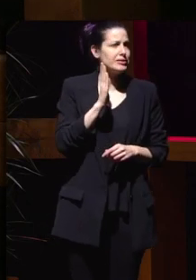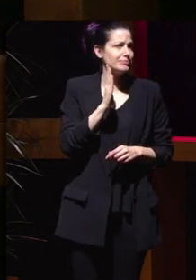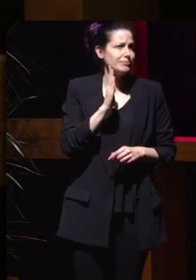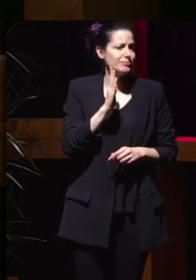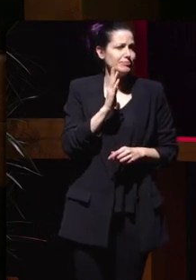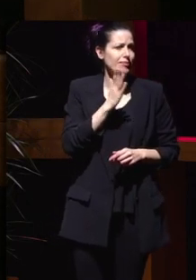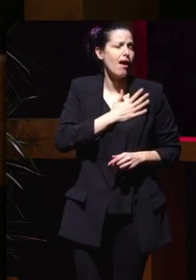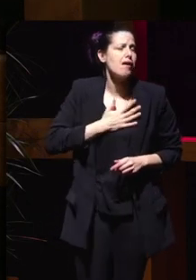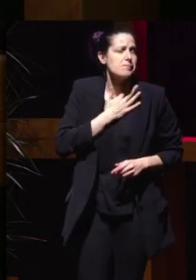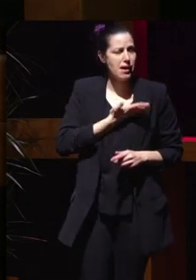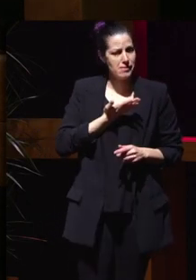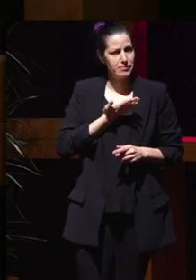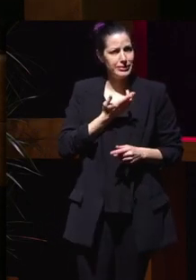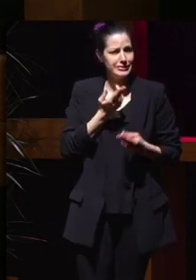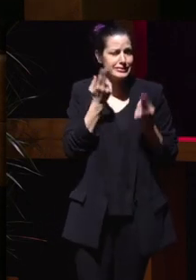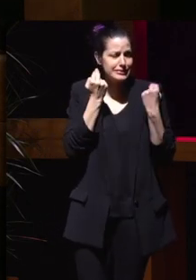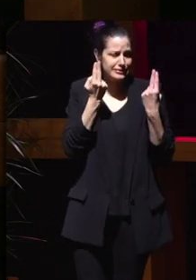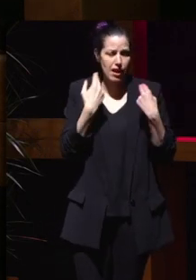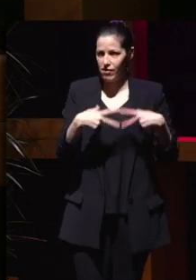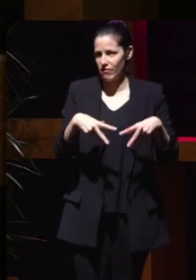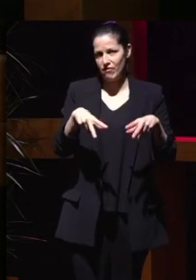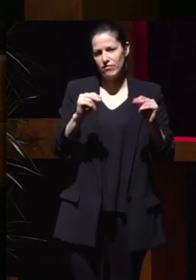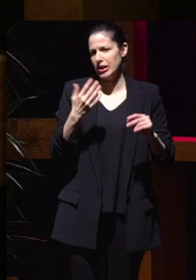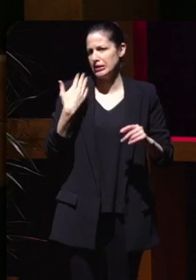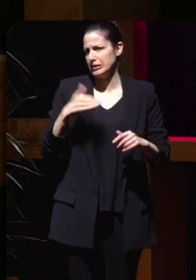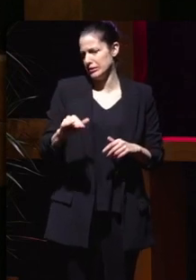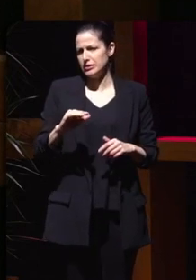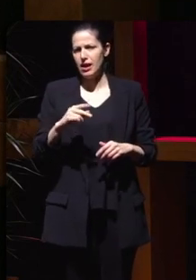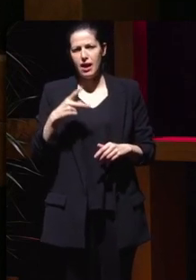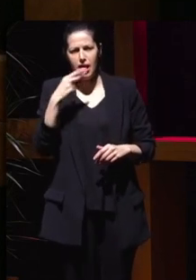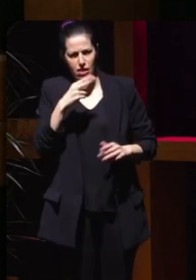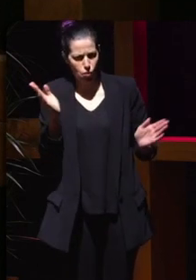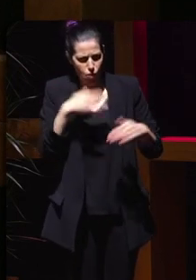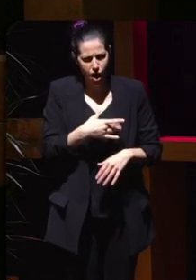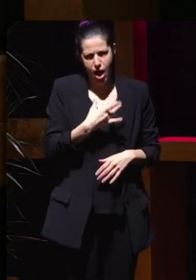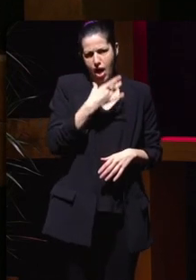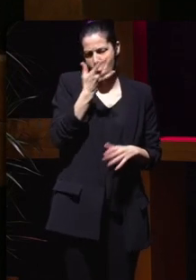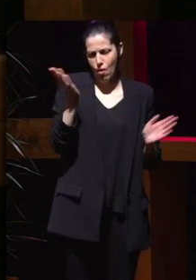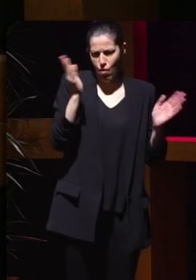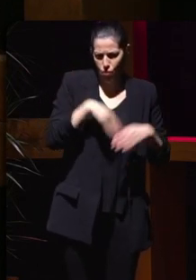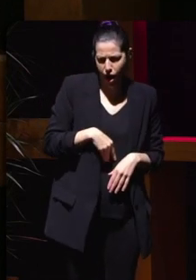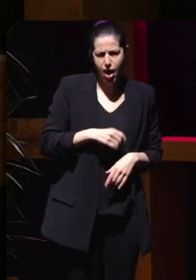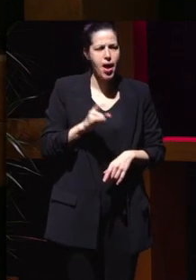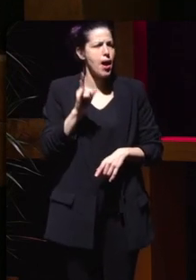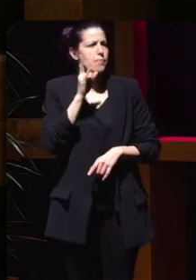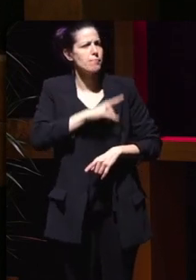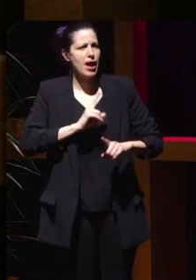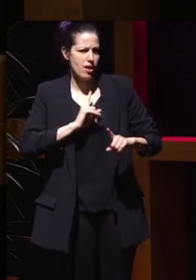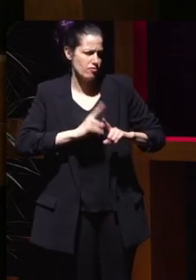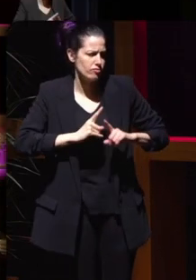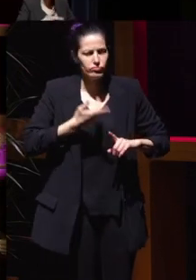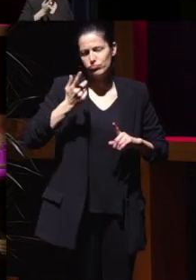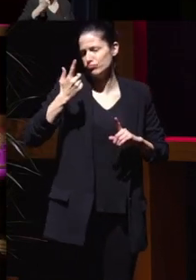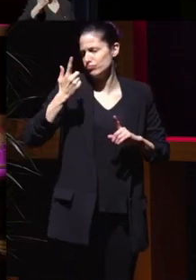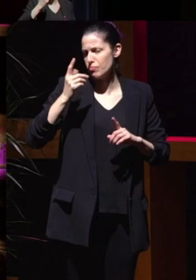vamos a empezar a ser pues o que decidieron que fuésemos que éramos señoras mal encaradas señoras seguramente mal folladas y unas completas maleducadas y